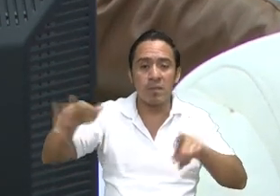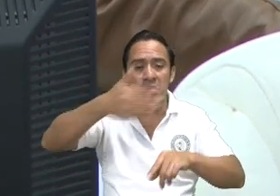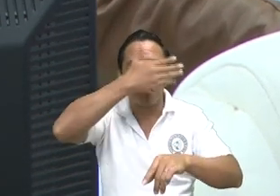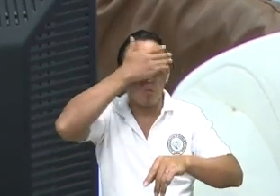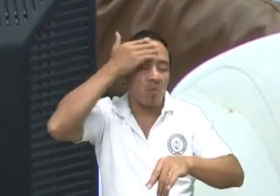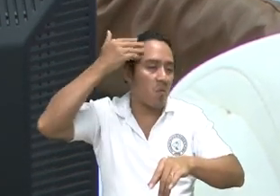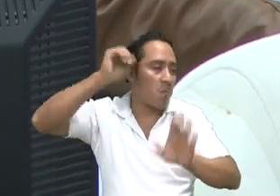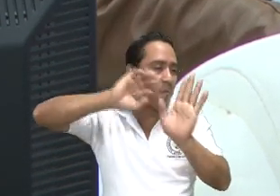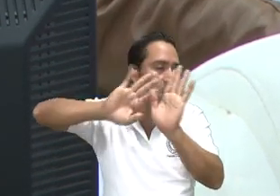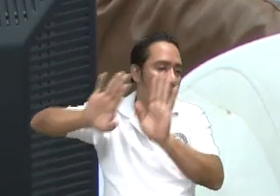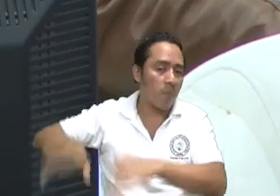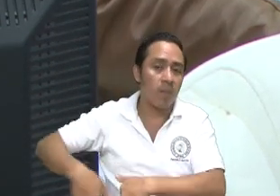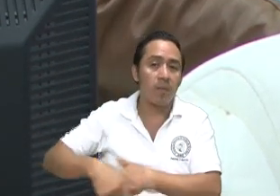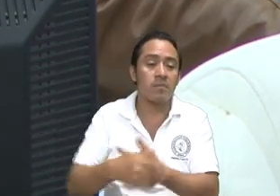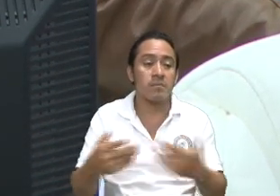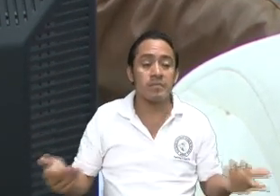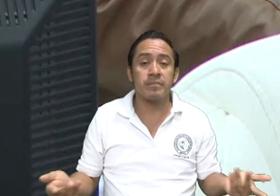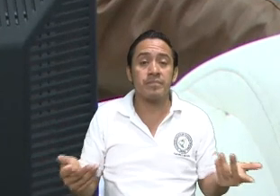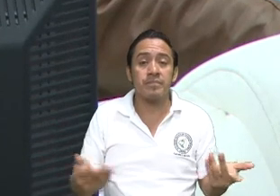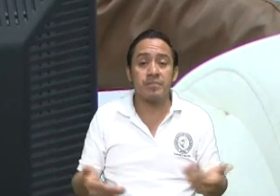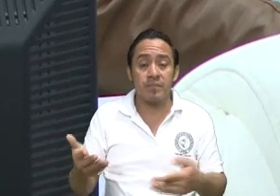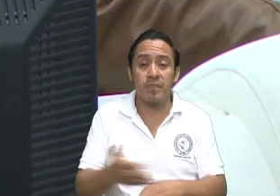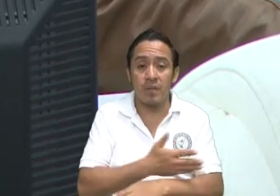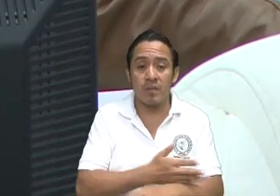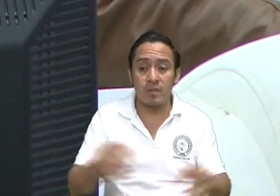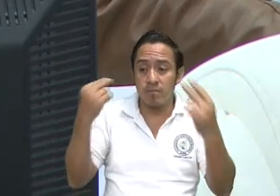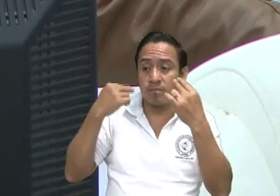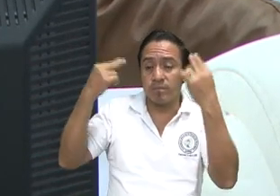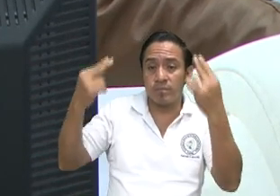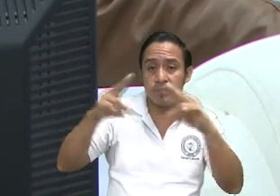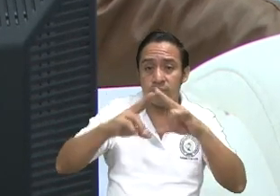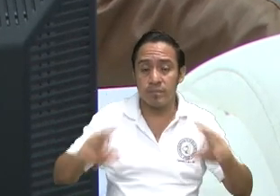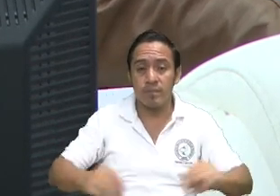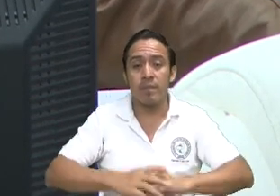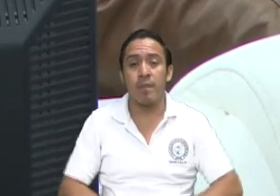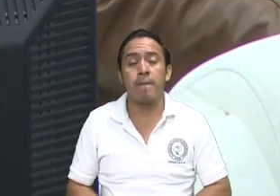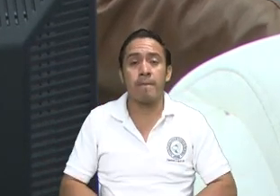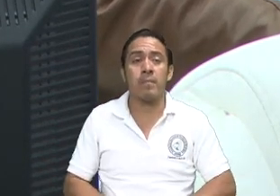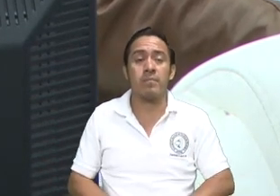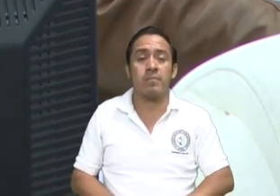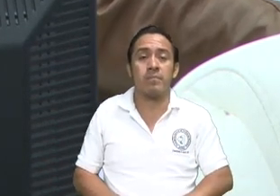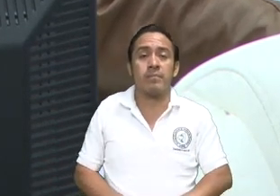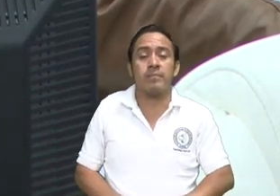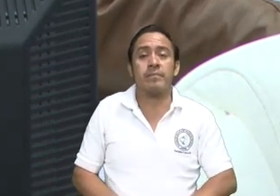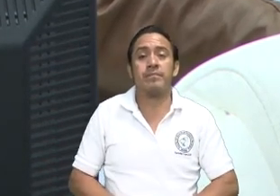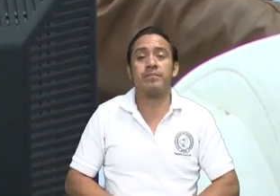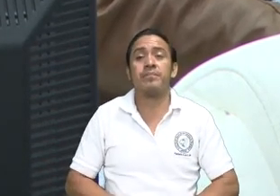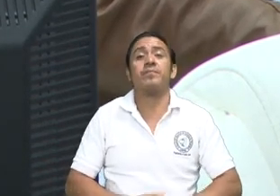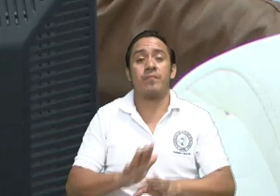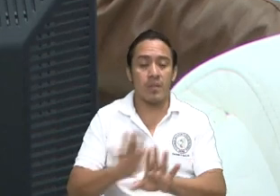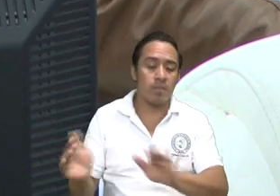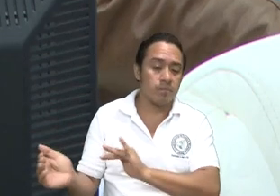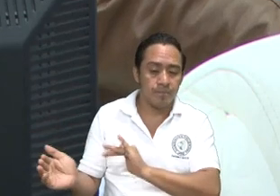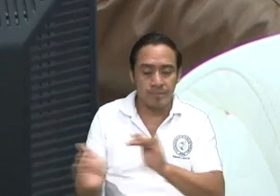olvido y en la orfandad a los desmovilizados de la resistencia nicaragüense. Además,